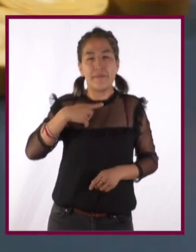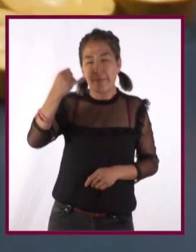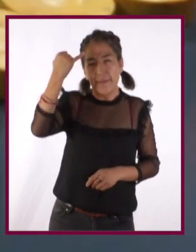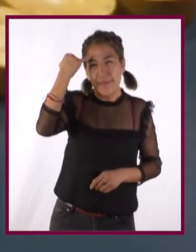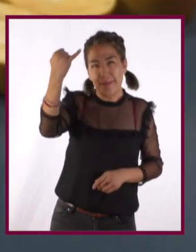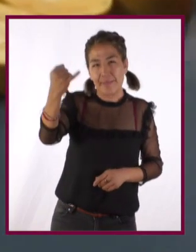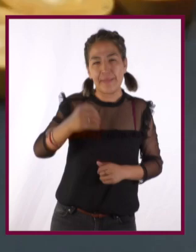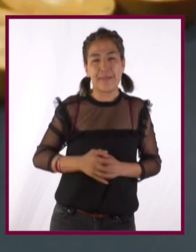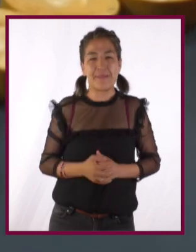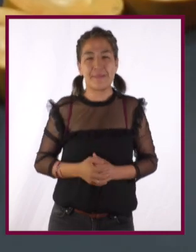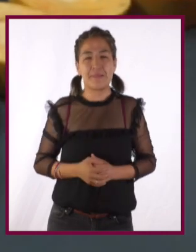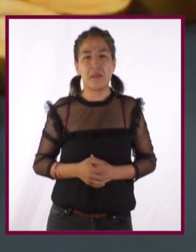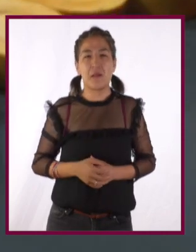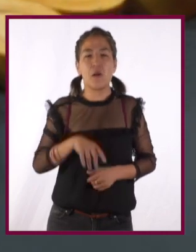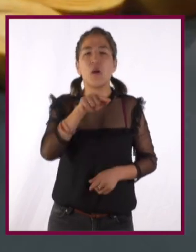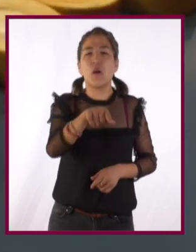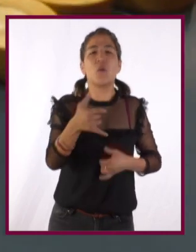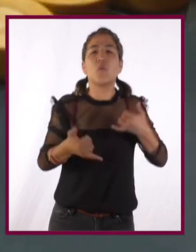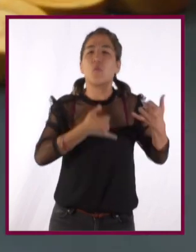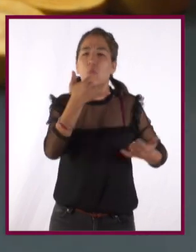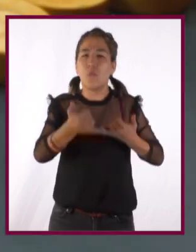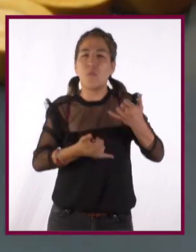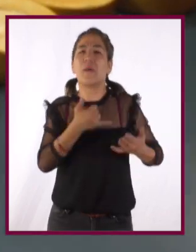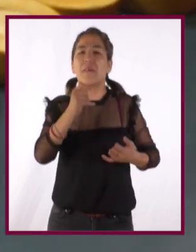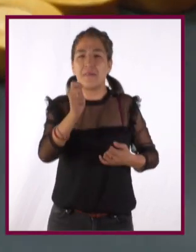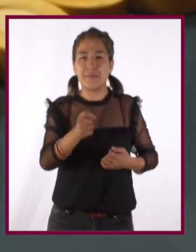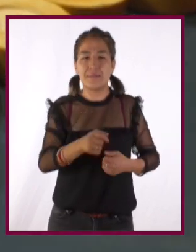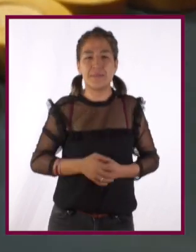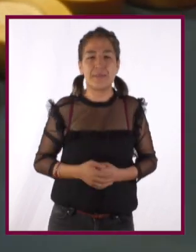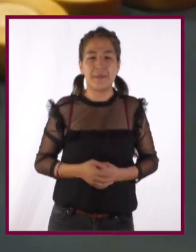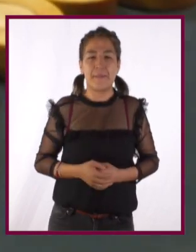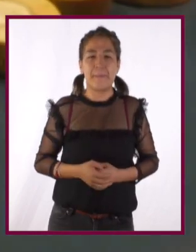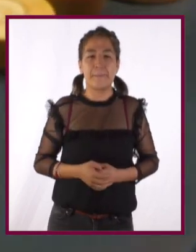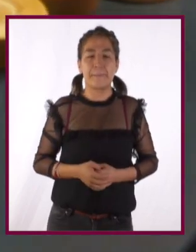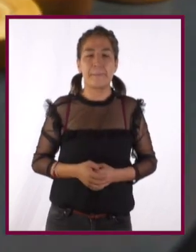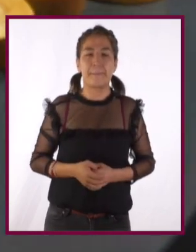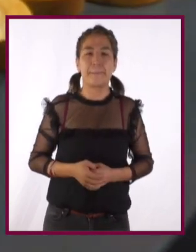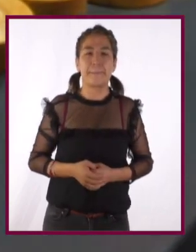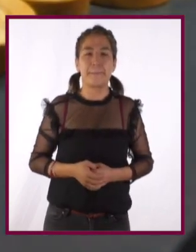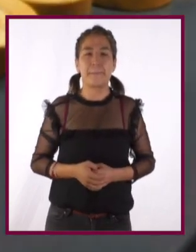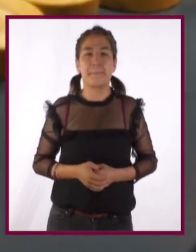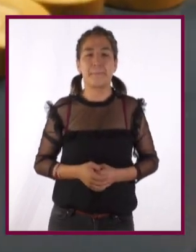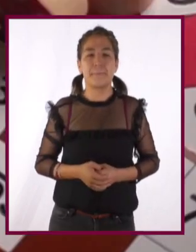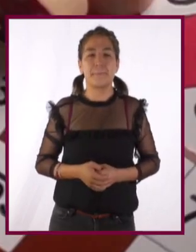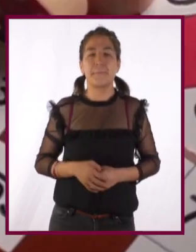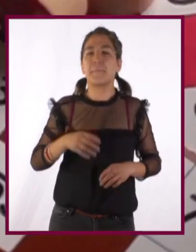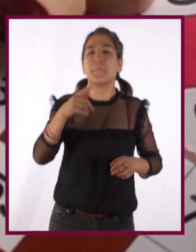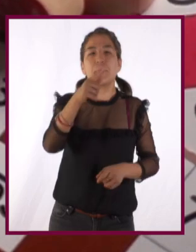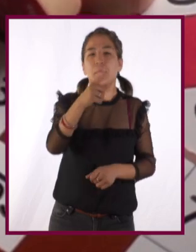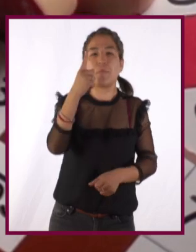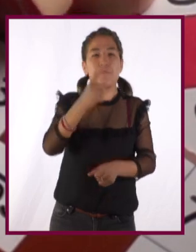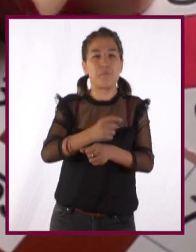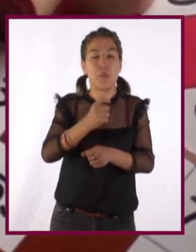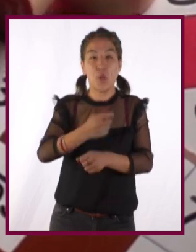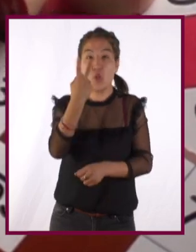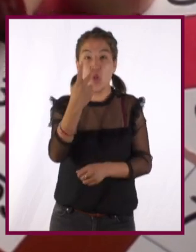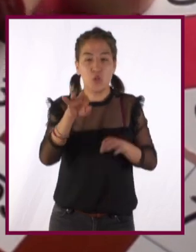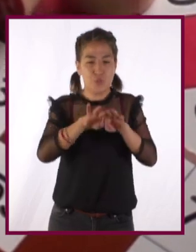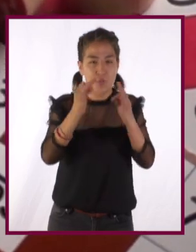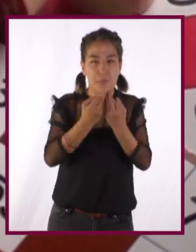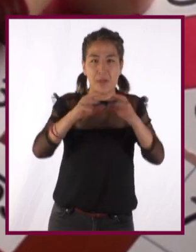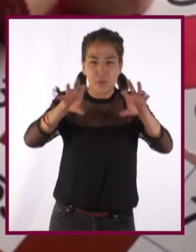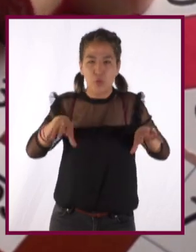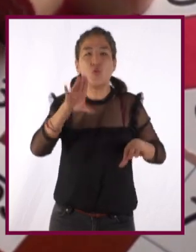de este tipo de juego es siempre partir a las situaciones en